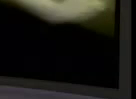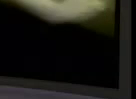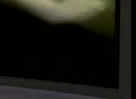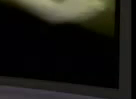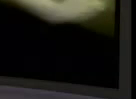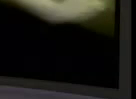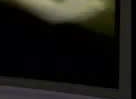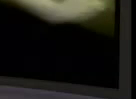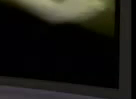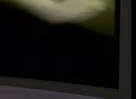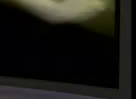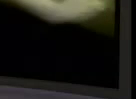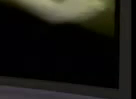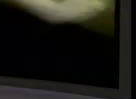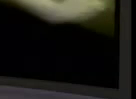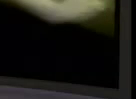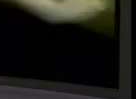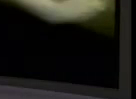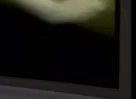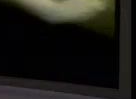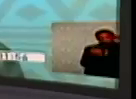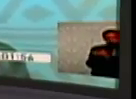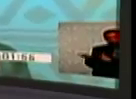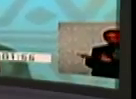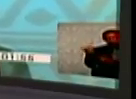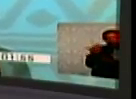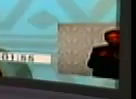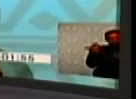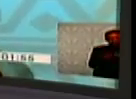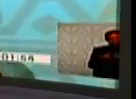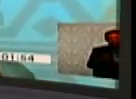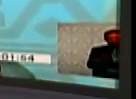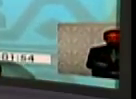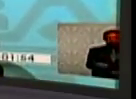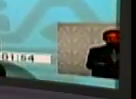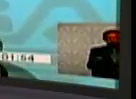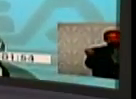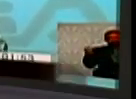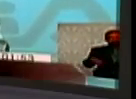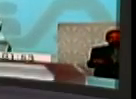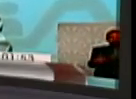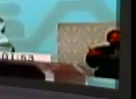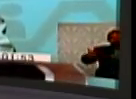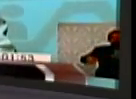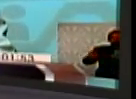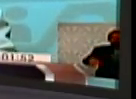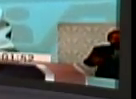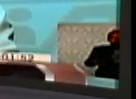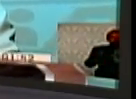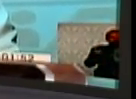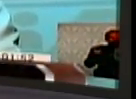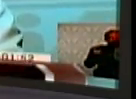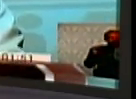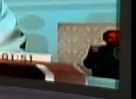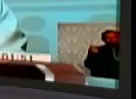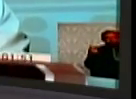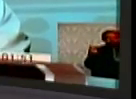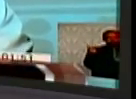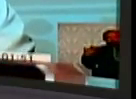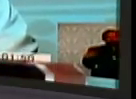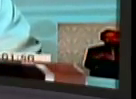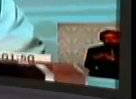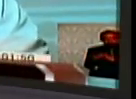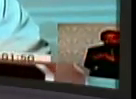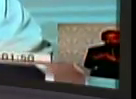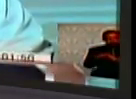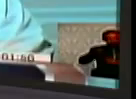algo, escoge cómo también arroparse. Por ejemplo, era imposible pensar que Antonio Checú lo llegara usted